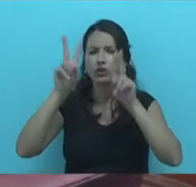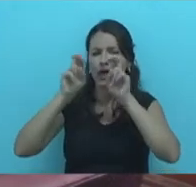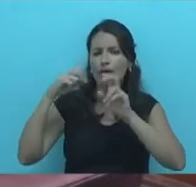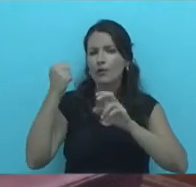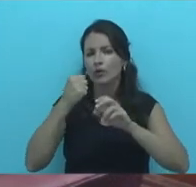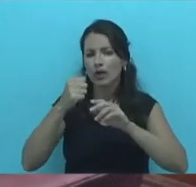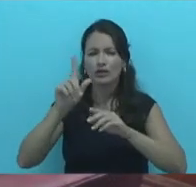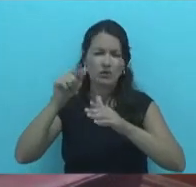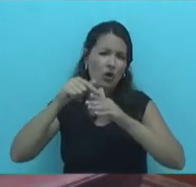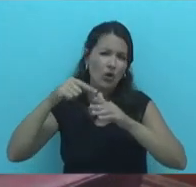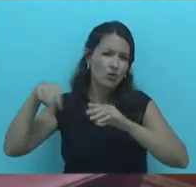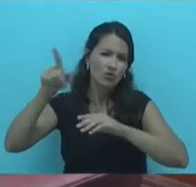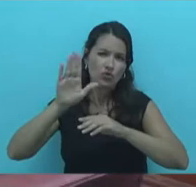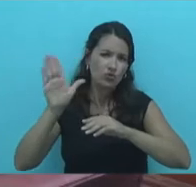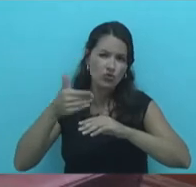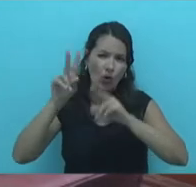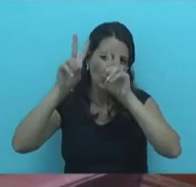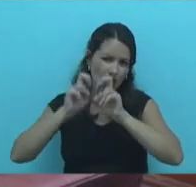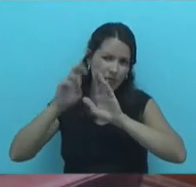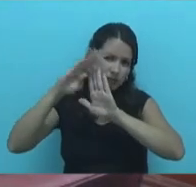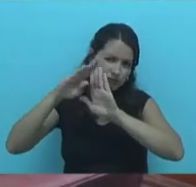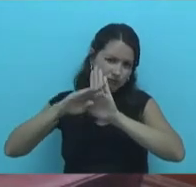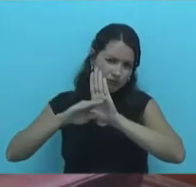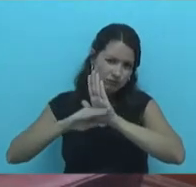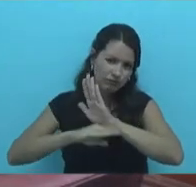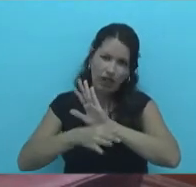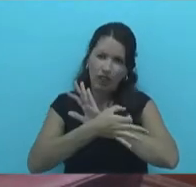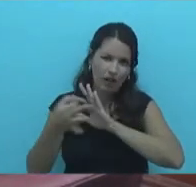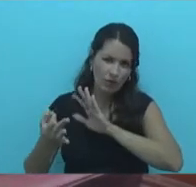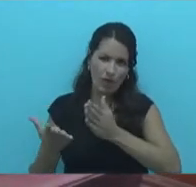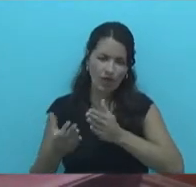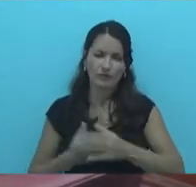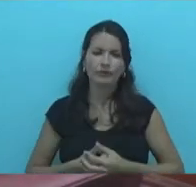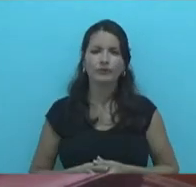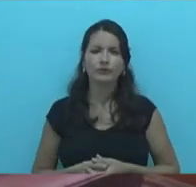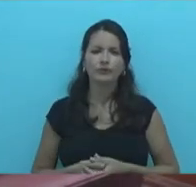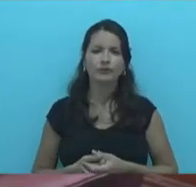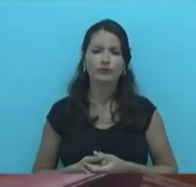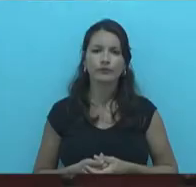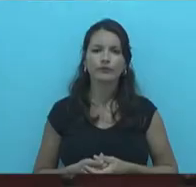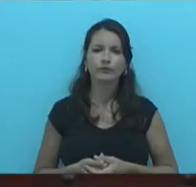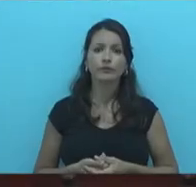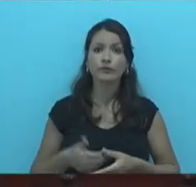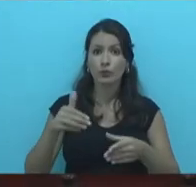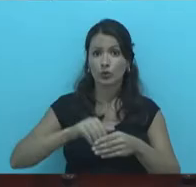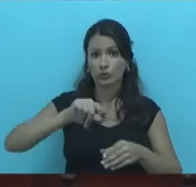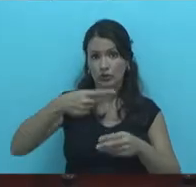tratamiento para tratar de resolver en conjunto en la Comisión, insisto, de Constitucionales. Bien, a votación, a preferencia, dos sesiones,